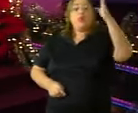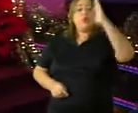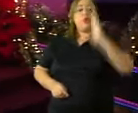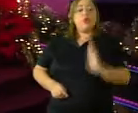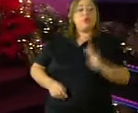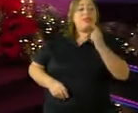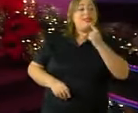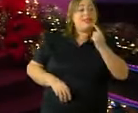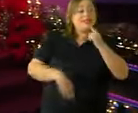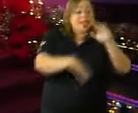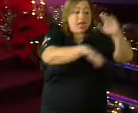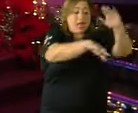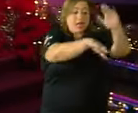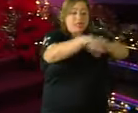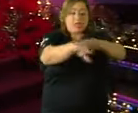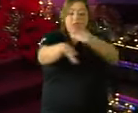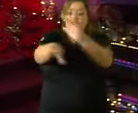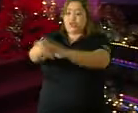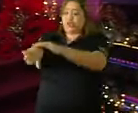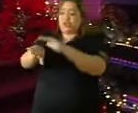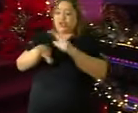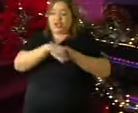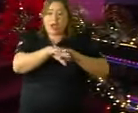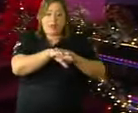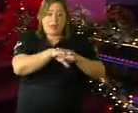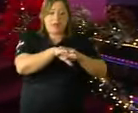cosas que no son como si fuesen.